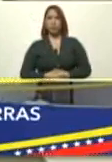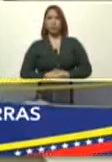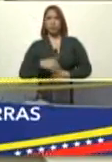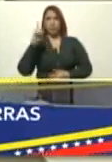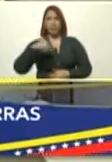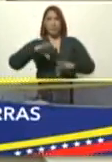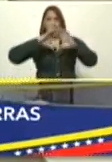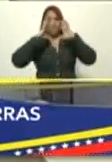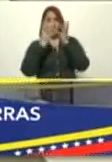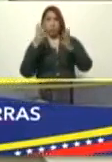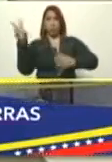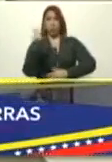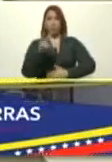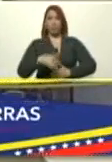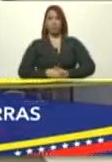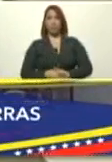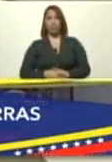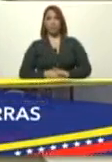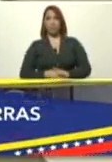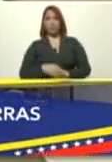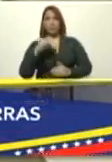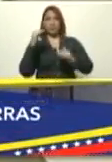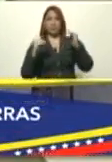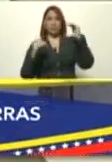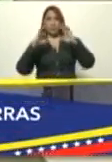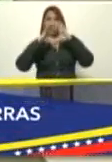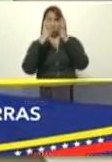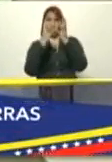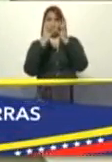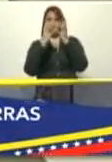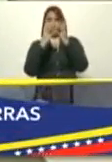mundo y al equilibrio mundial.